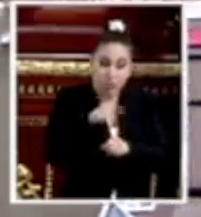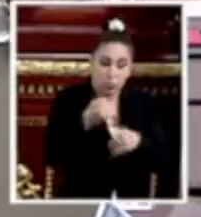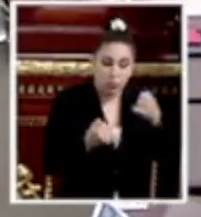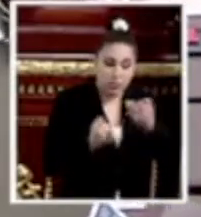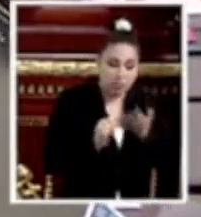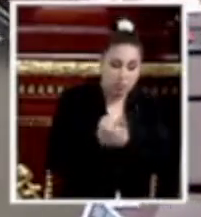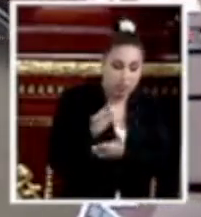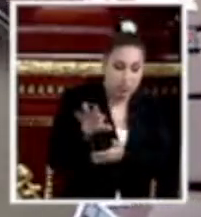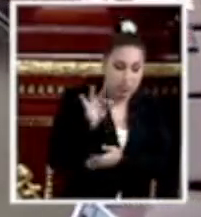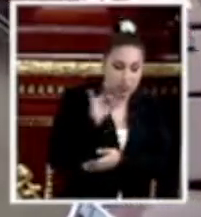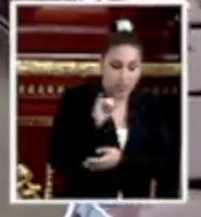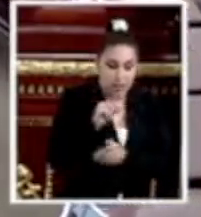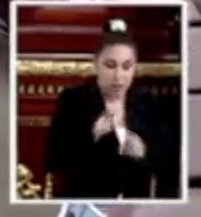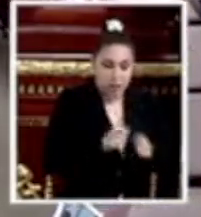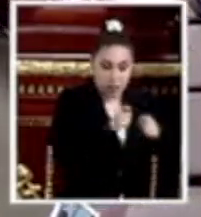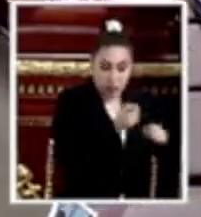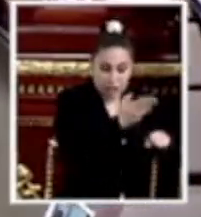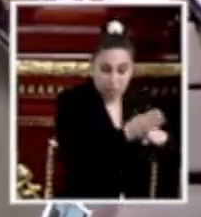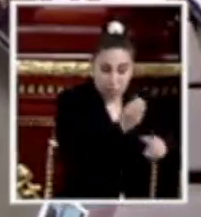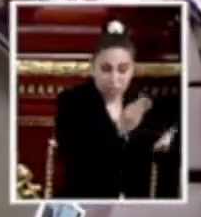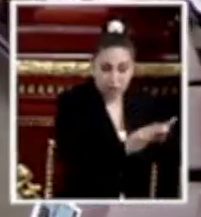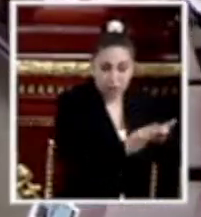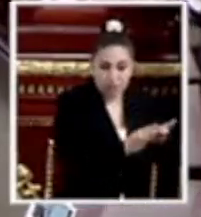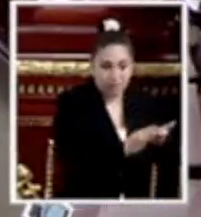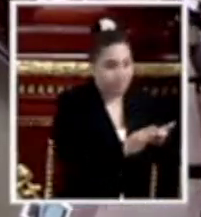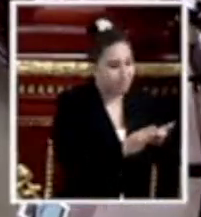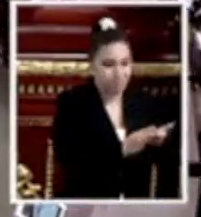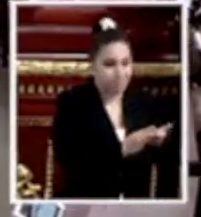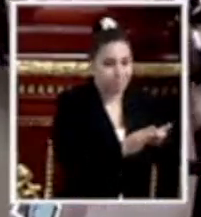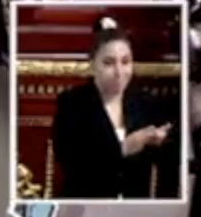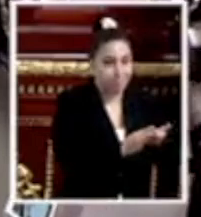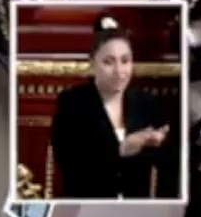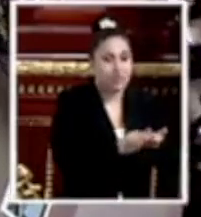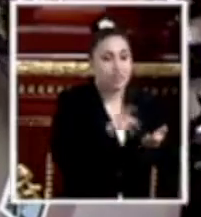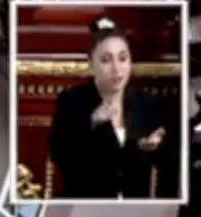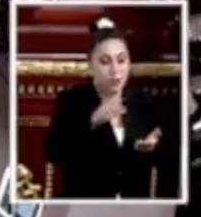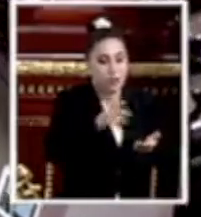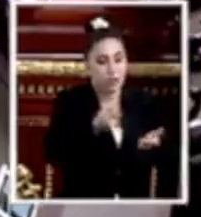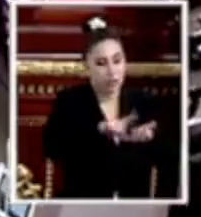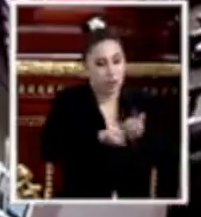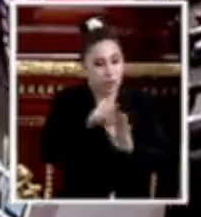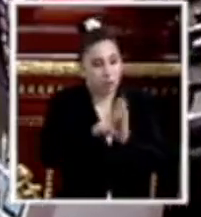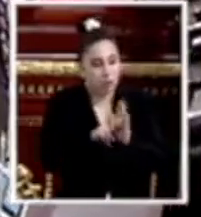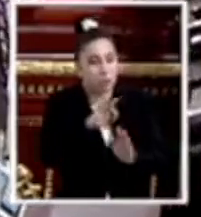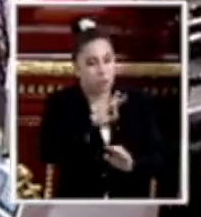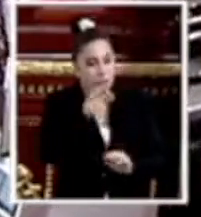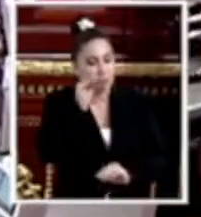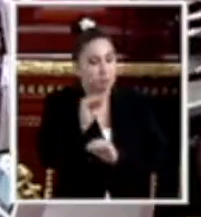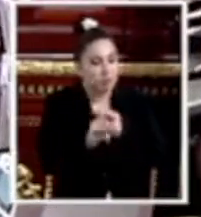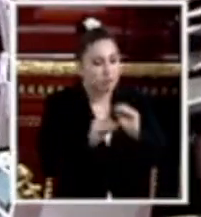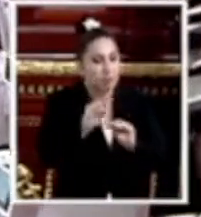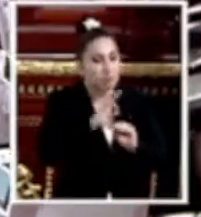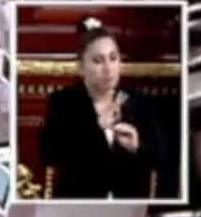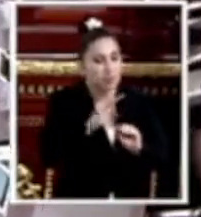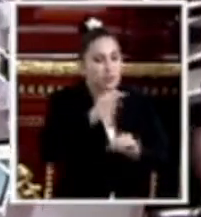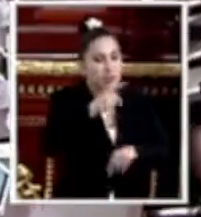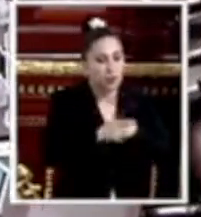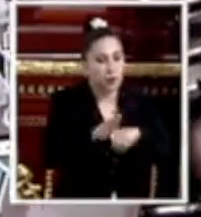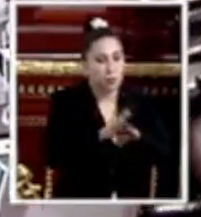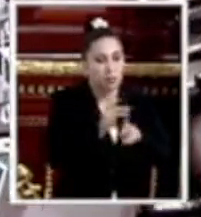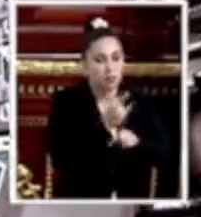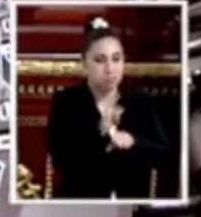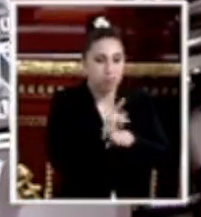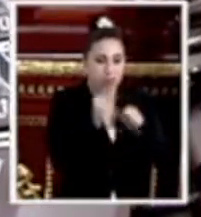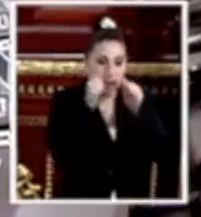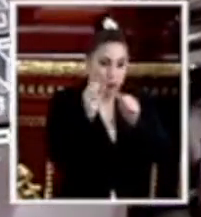resulta tipificable o no, en la norma existe la posibilidad de que se genere un riesgo de desigualdad